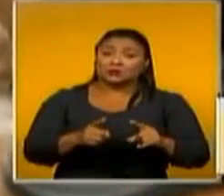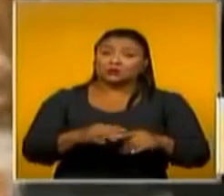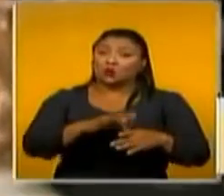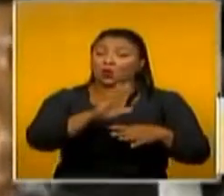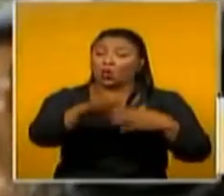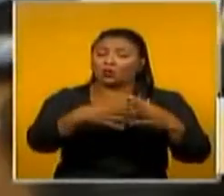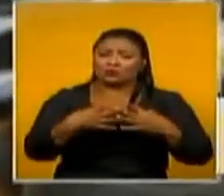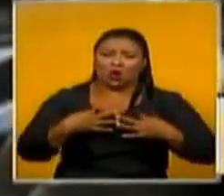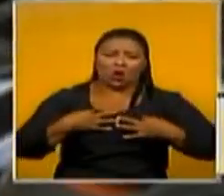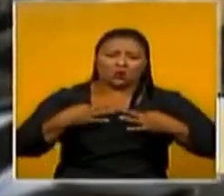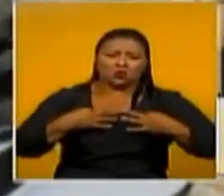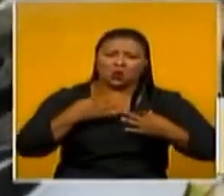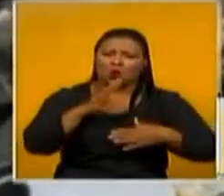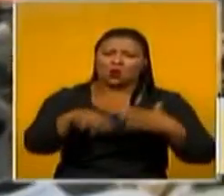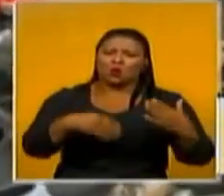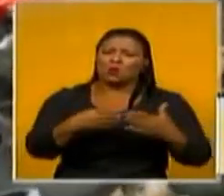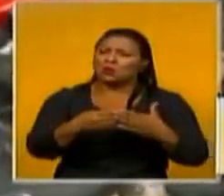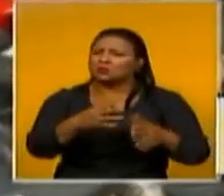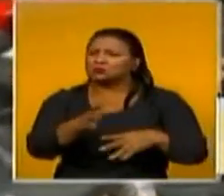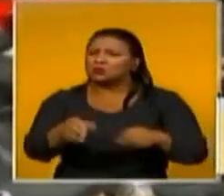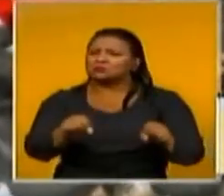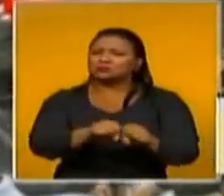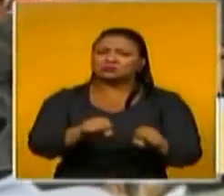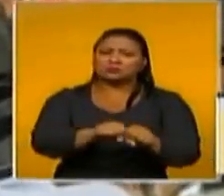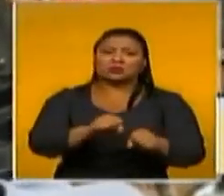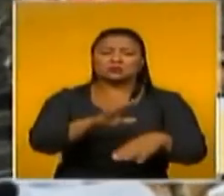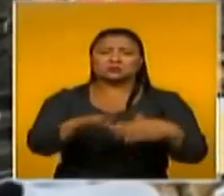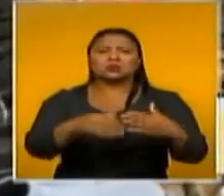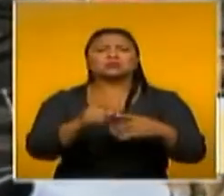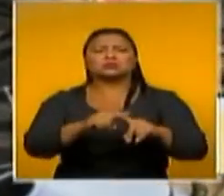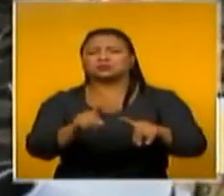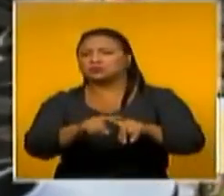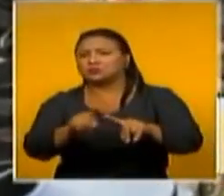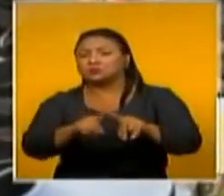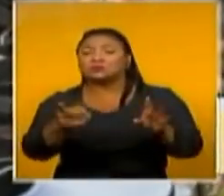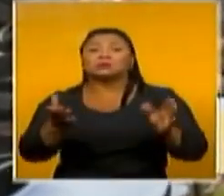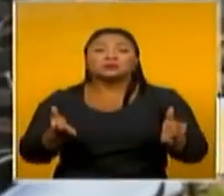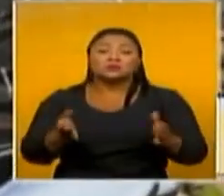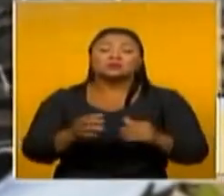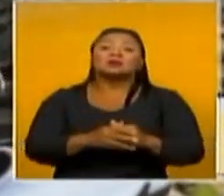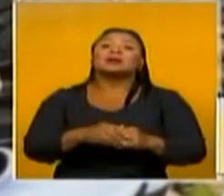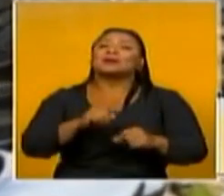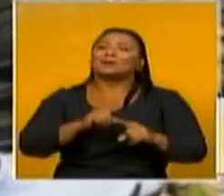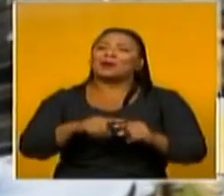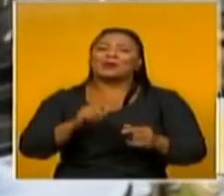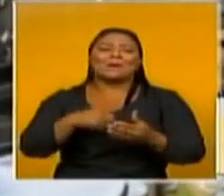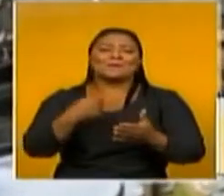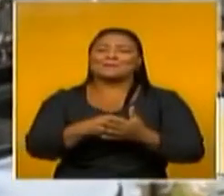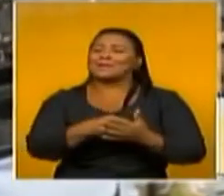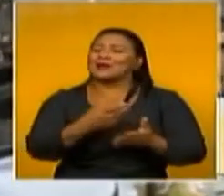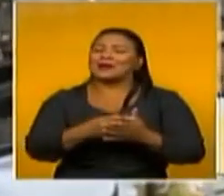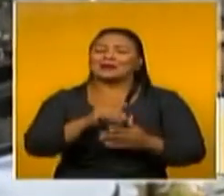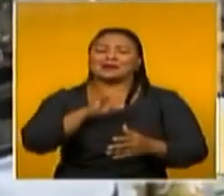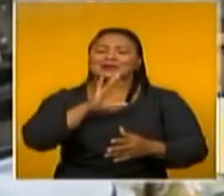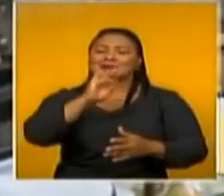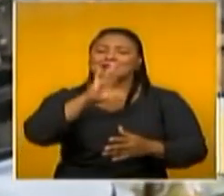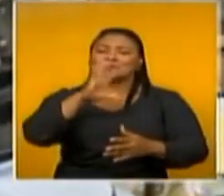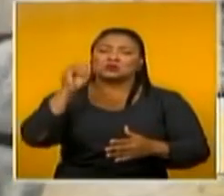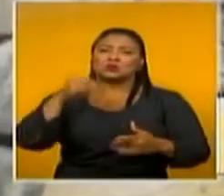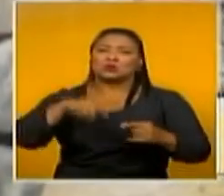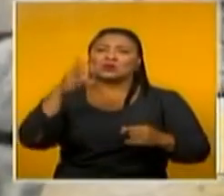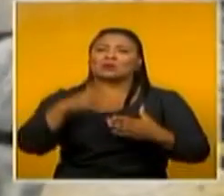encuentra ropa, kits de primeros auxilios, zapatos, entre otros productos, pretendía evadir tributos por los 750 mil